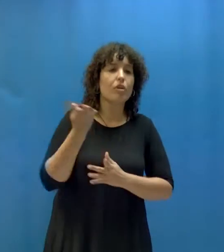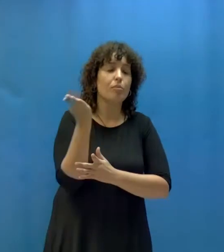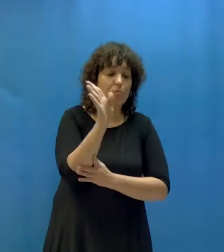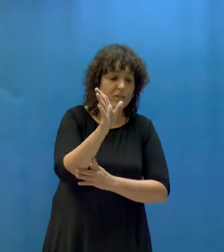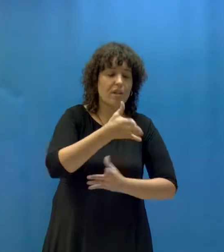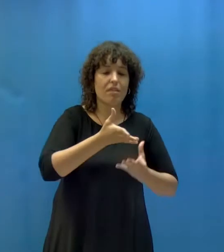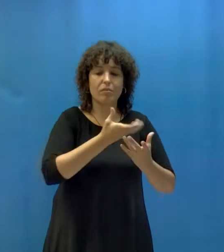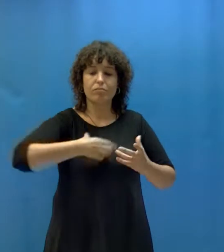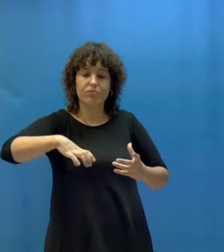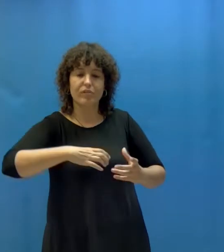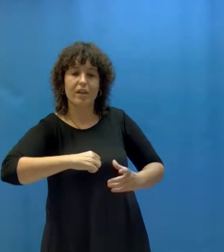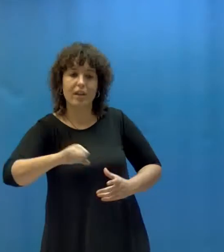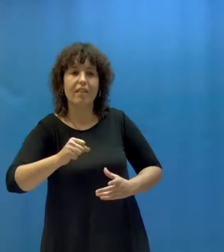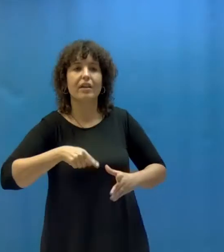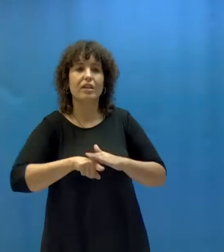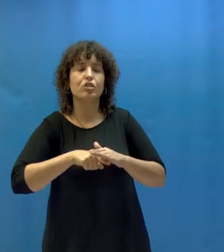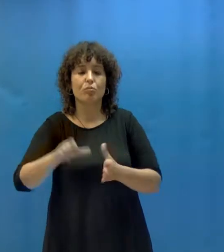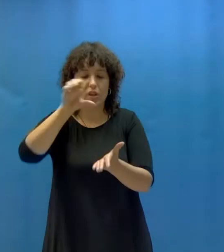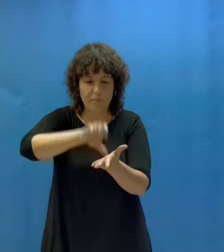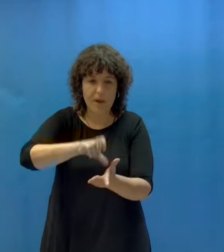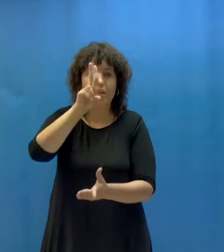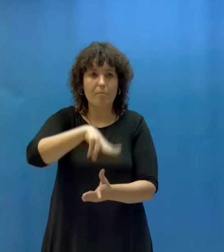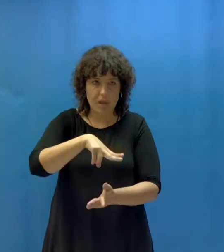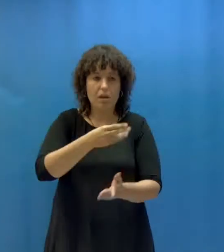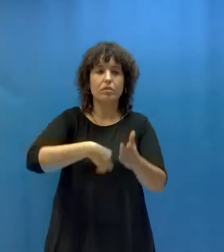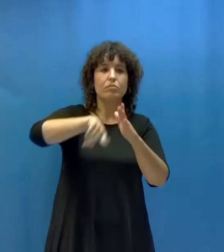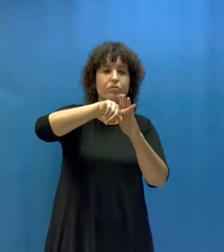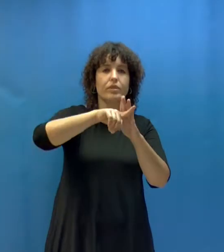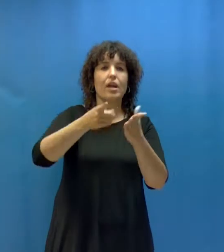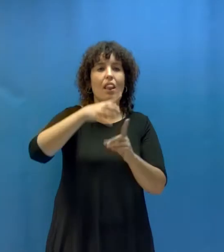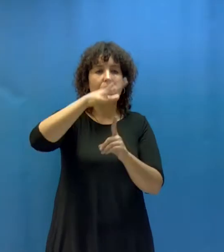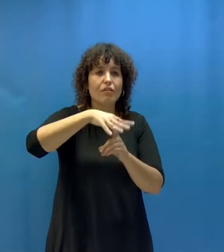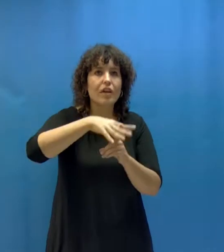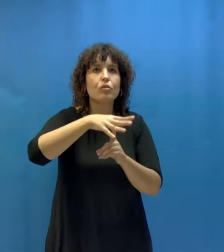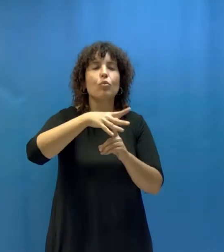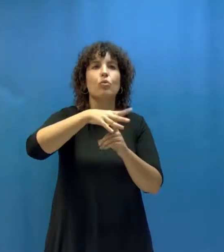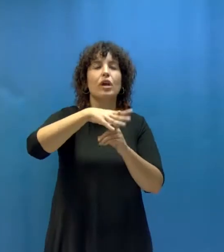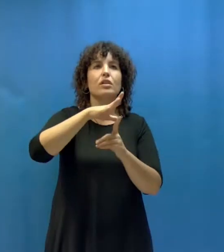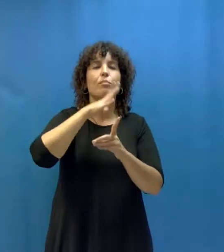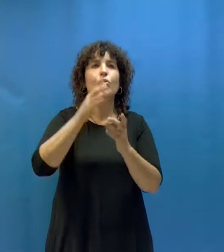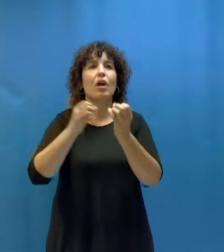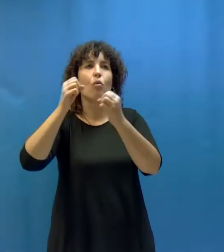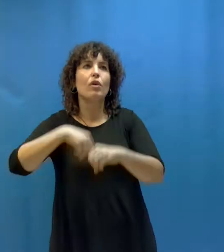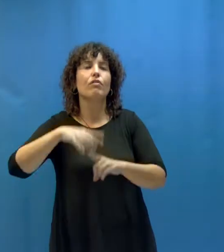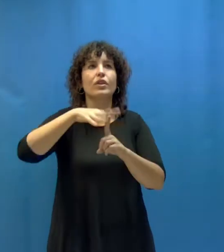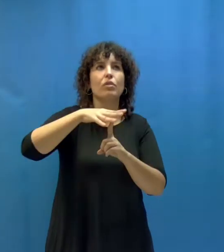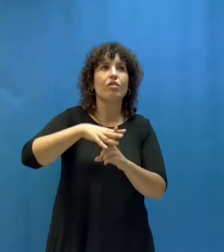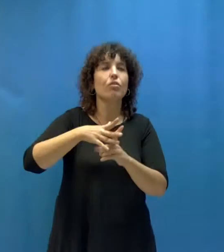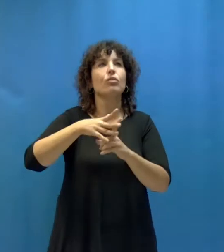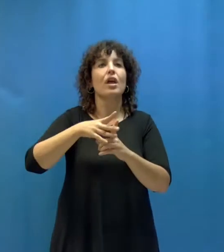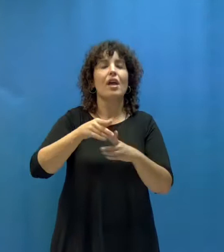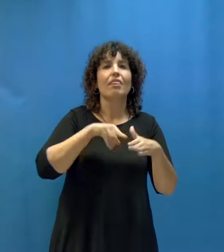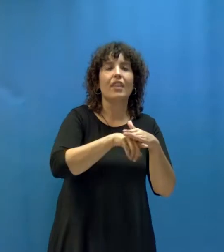delegado de gestión municipal. También consta pues, la verificación de las facturas por el negocio de facturación, su conformidad por las áreas gestoras